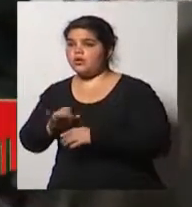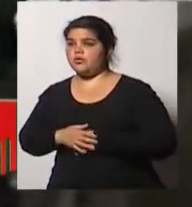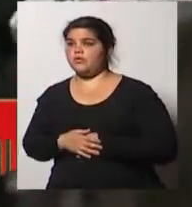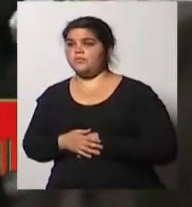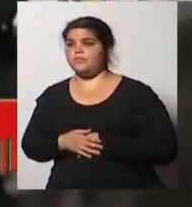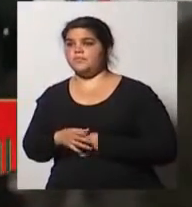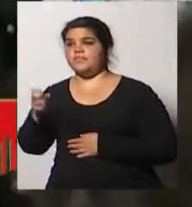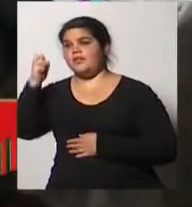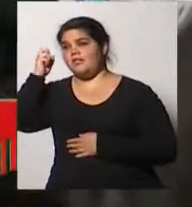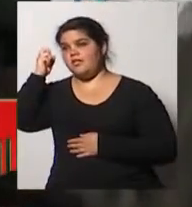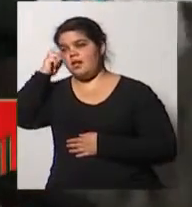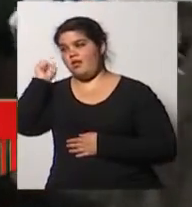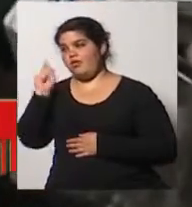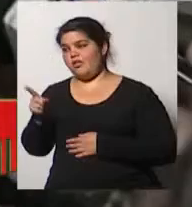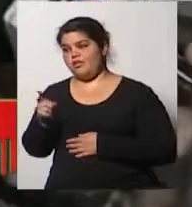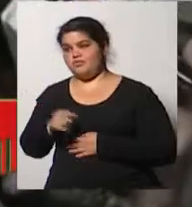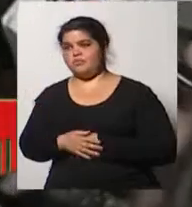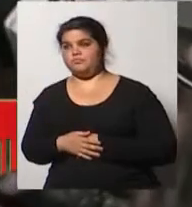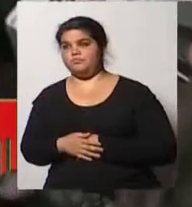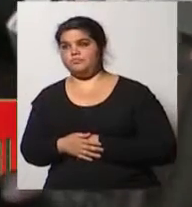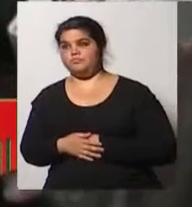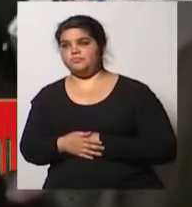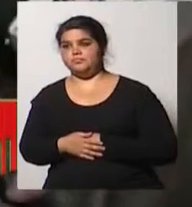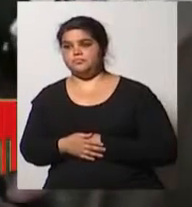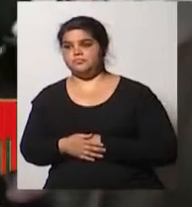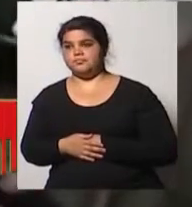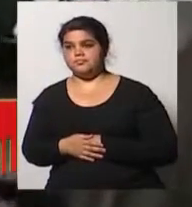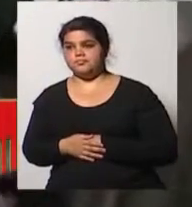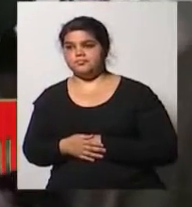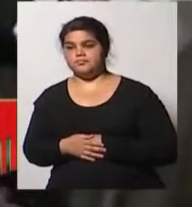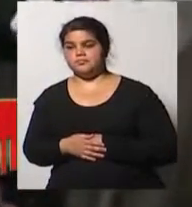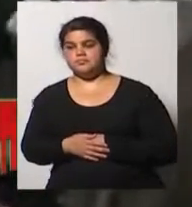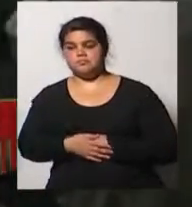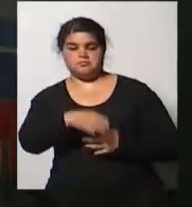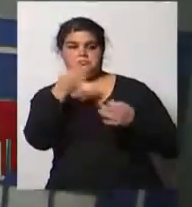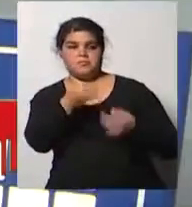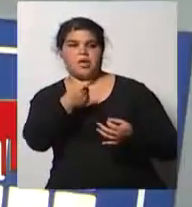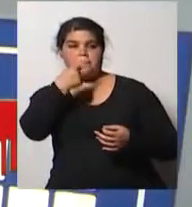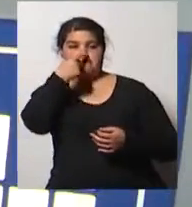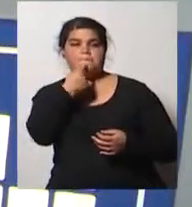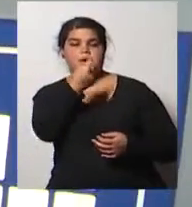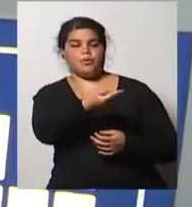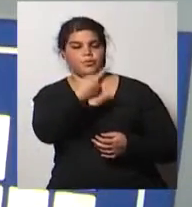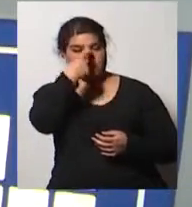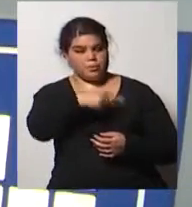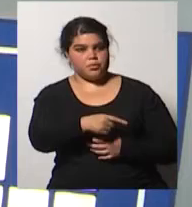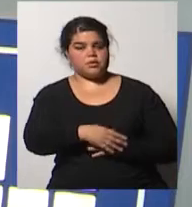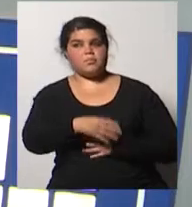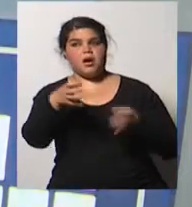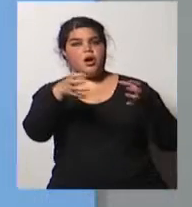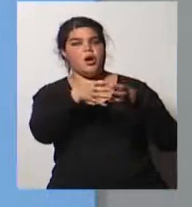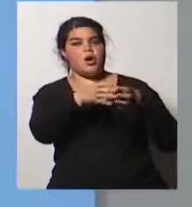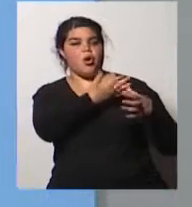o conveniencia que, bueno, adopta el Congreso en este caso. Bien, y le hago una última consulta en este sentido. El gobierno de